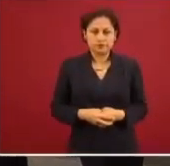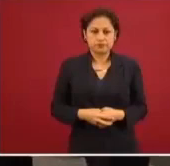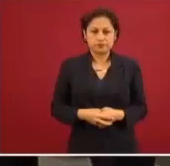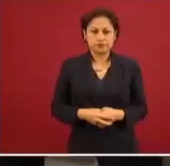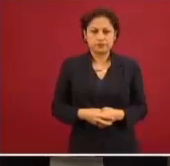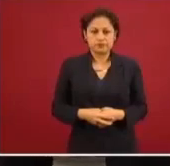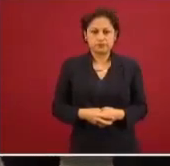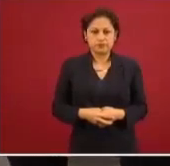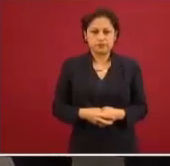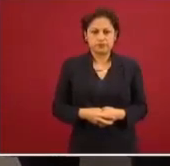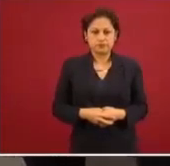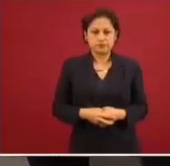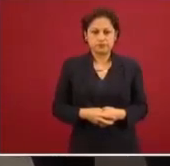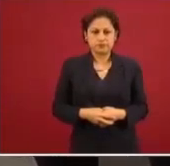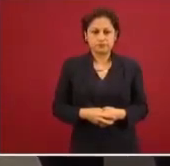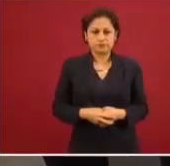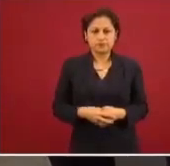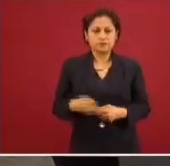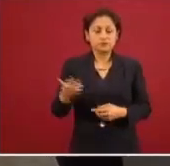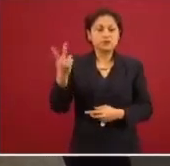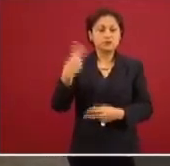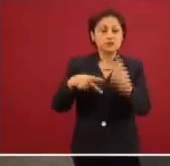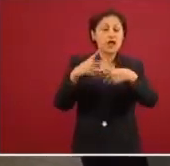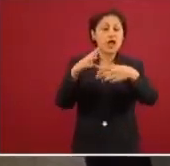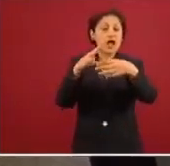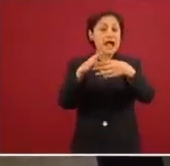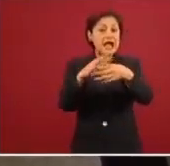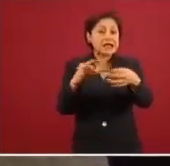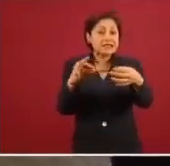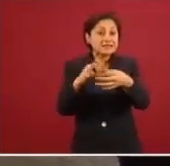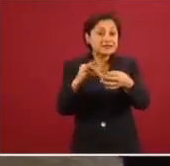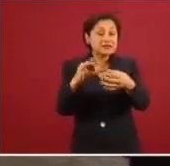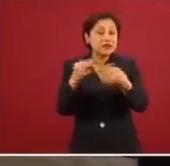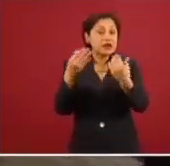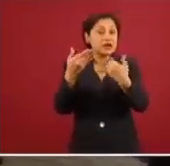a partir de